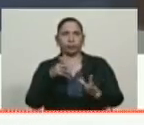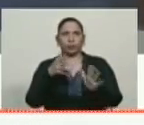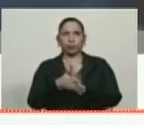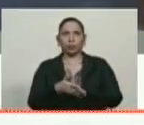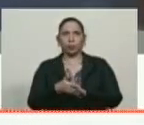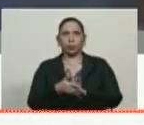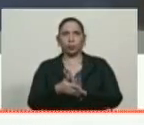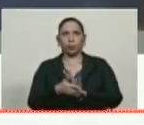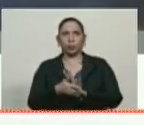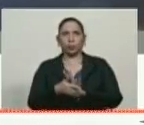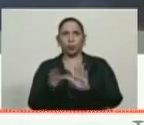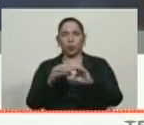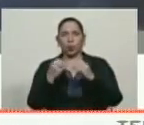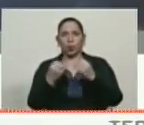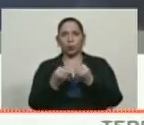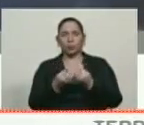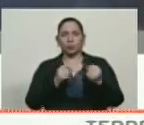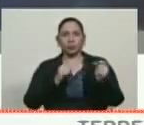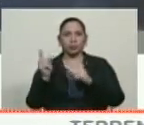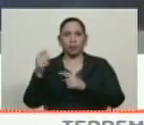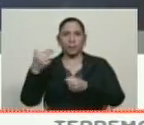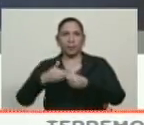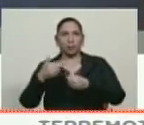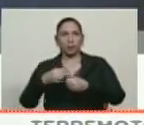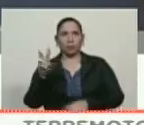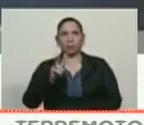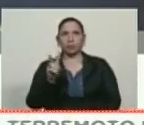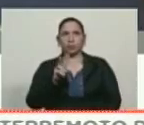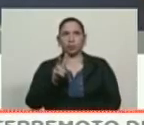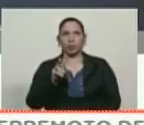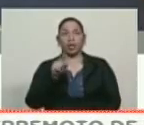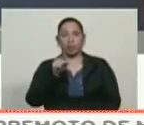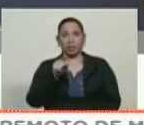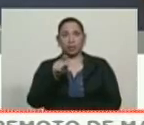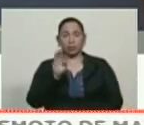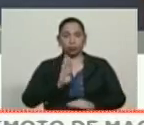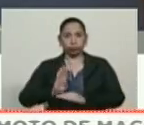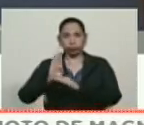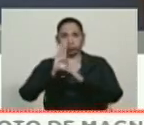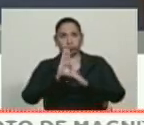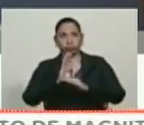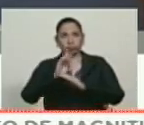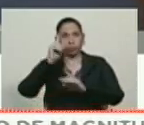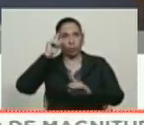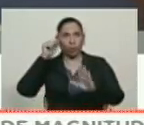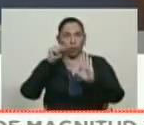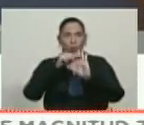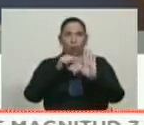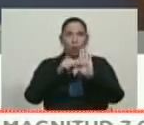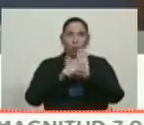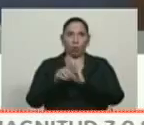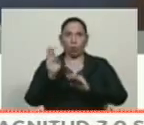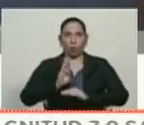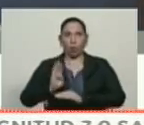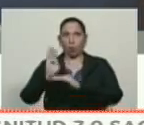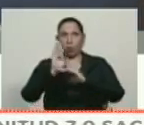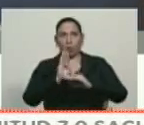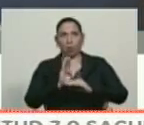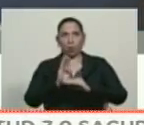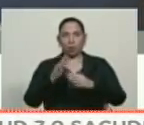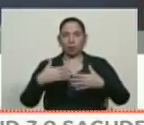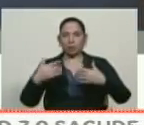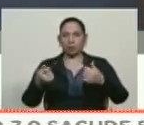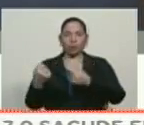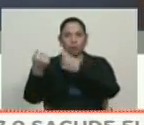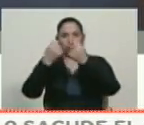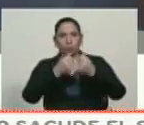desplazamiento de la Oficina de Petróleos de Venezuela. ¿Está esto también en marco de la protección de los activos o en marco también de la protección de la seguridad económica y